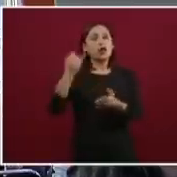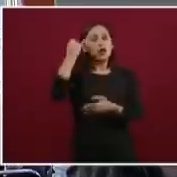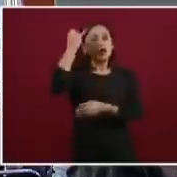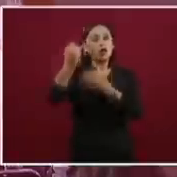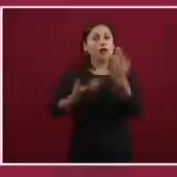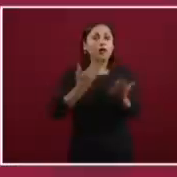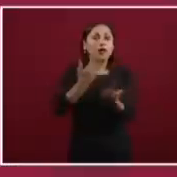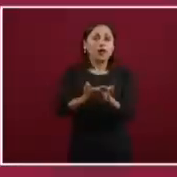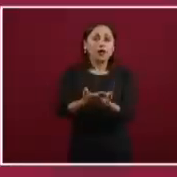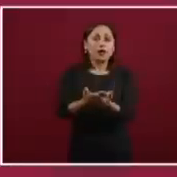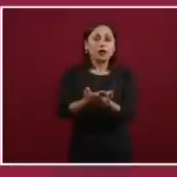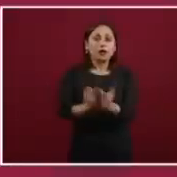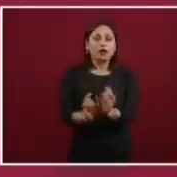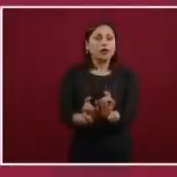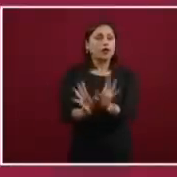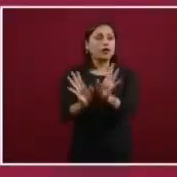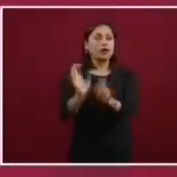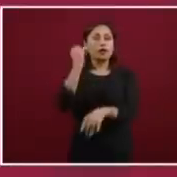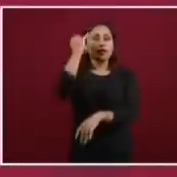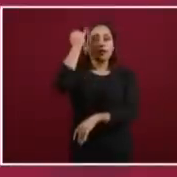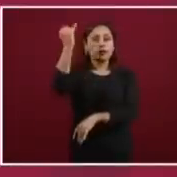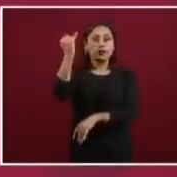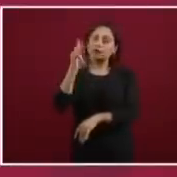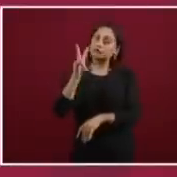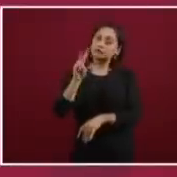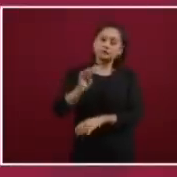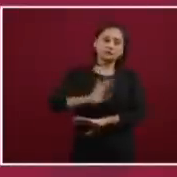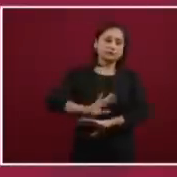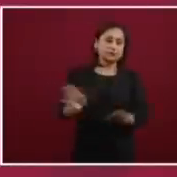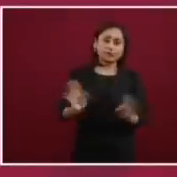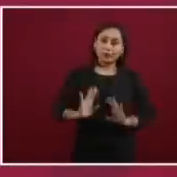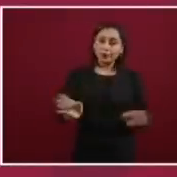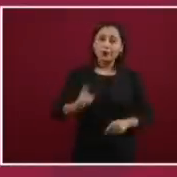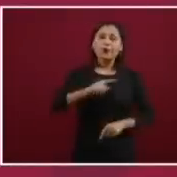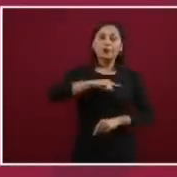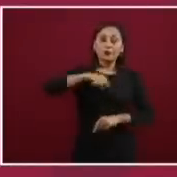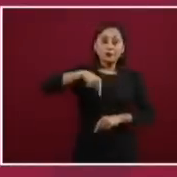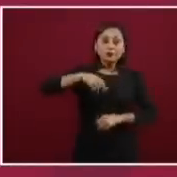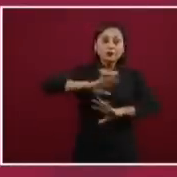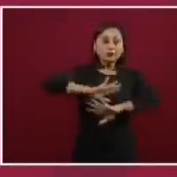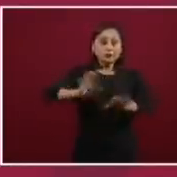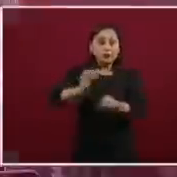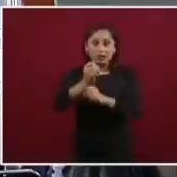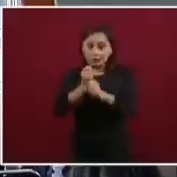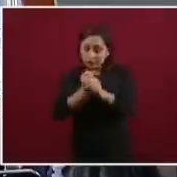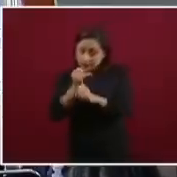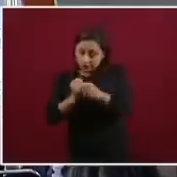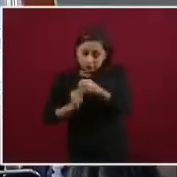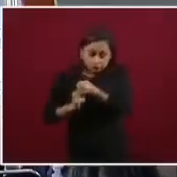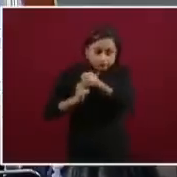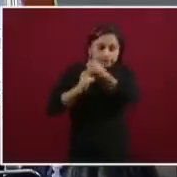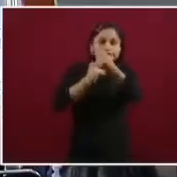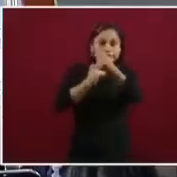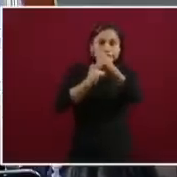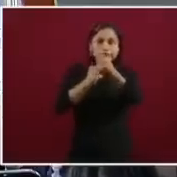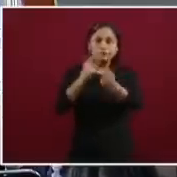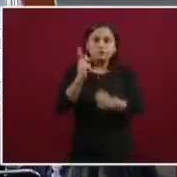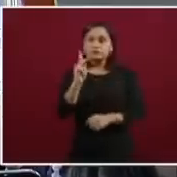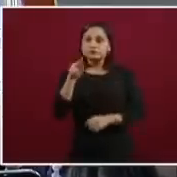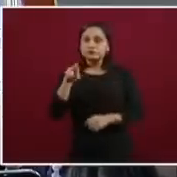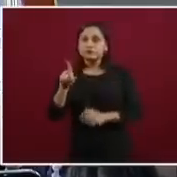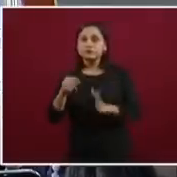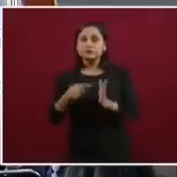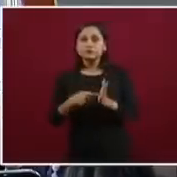no es un gobierno de ocurrencias vamos sobre esto y es lo que vamos a seguir